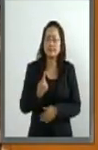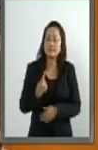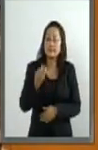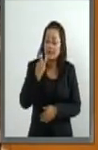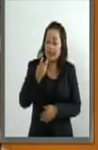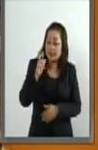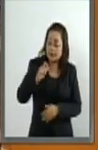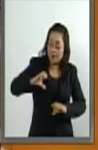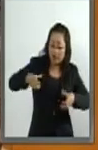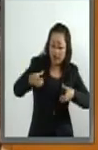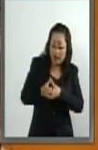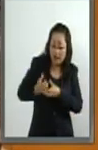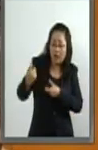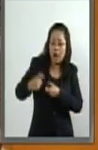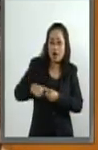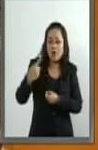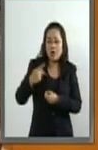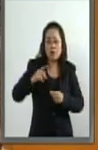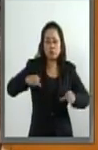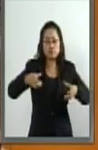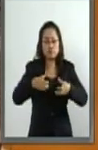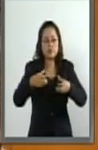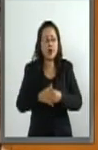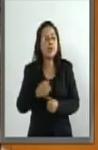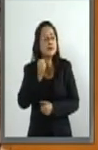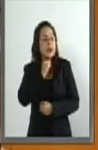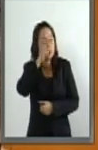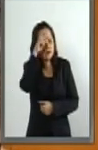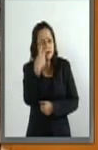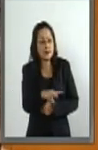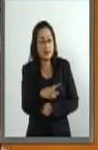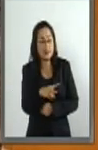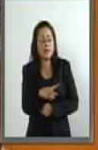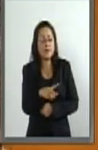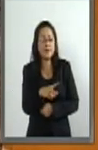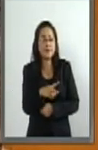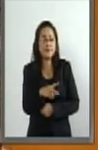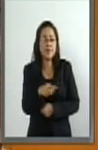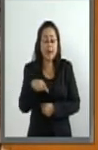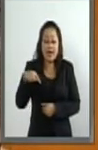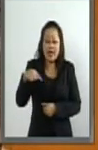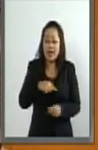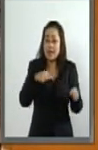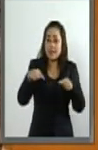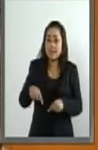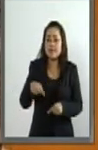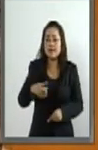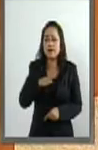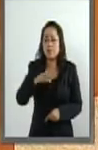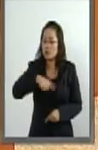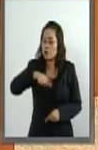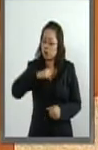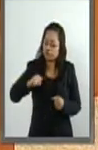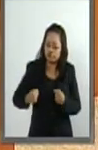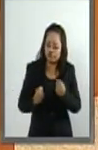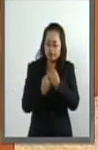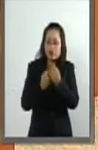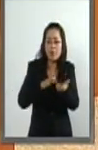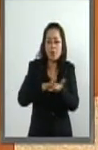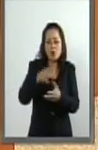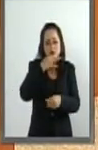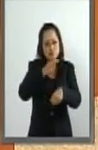de este país, por lo que el Senado de la República, desde aquí, respaldamos y